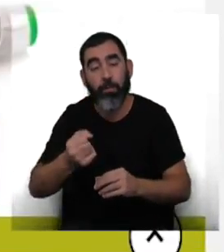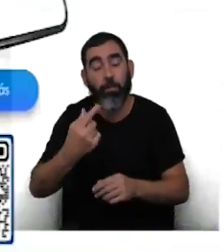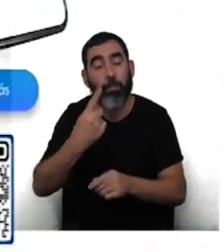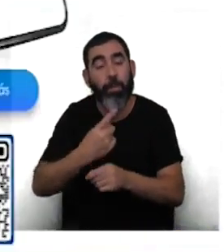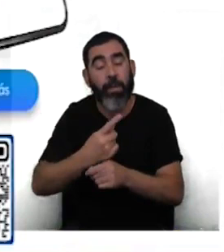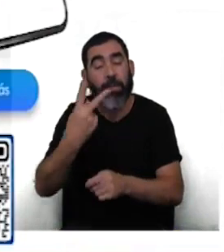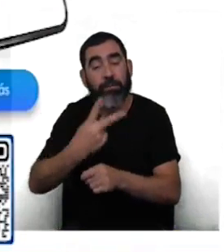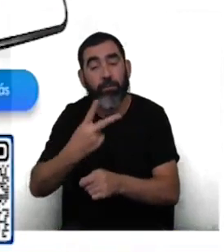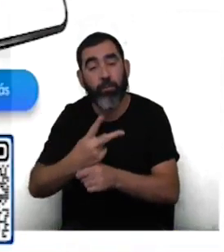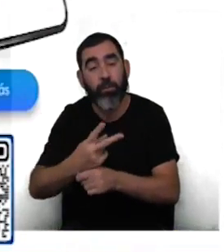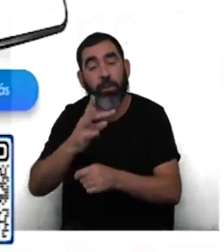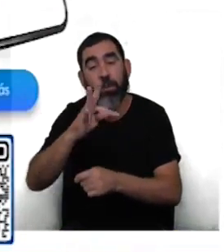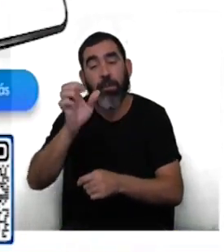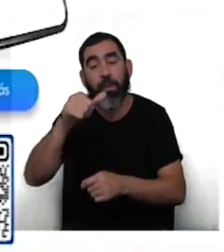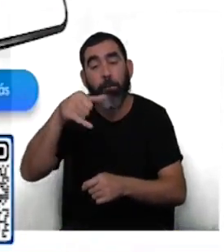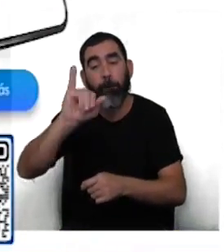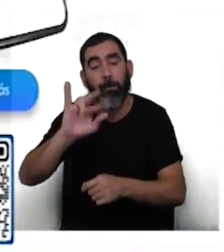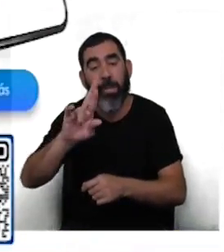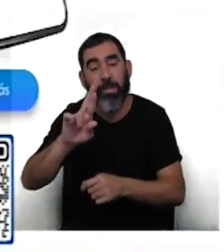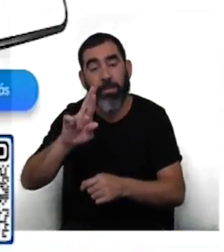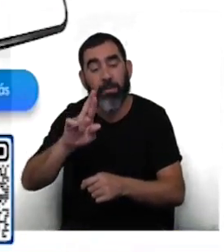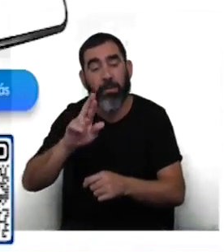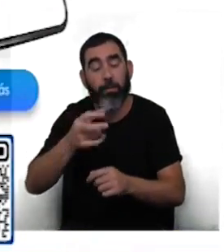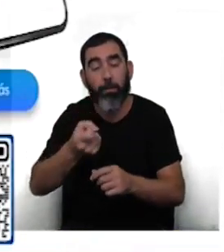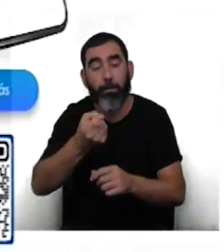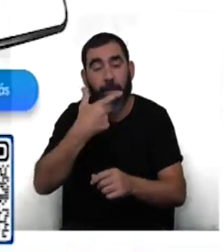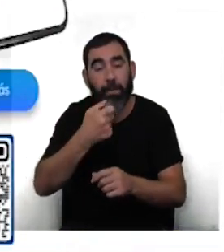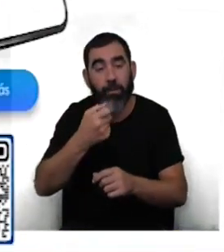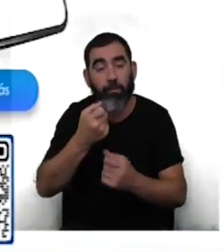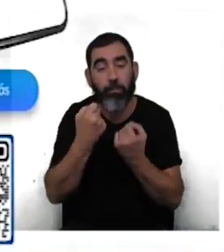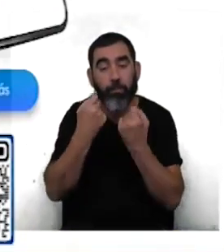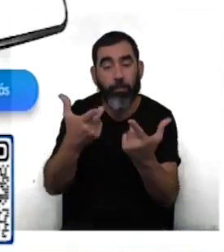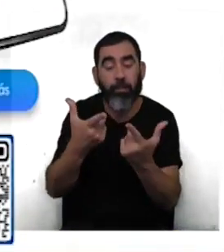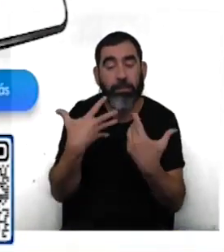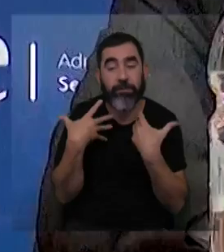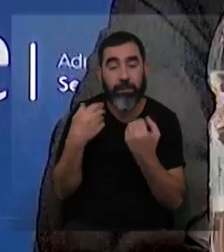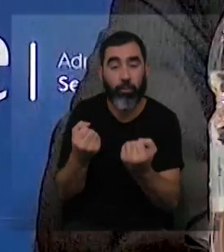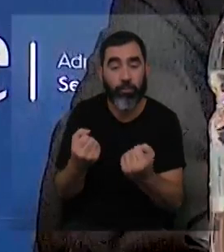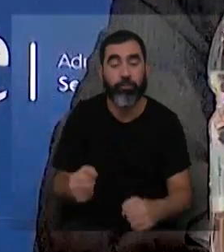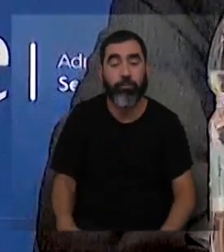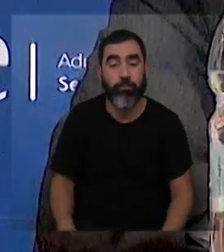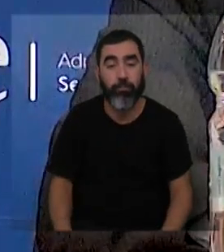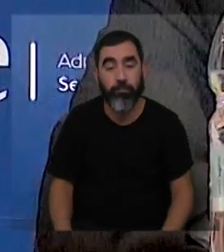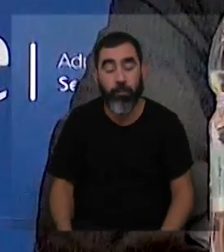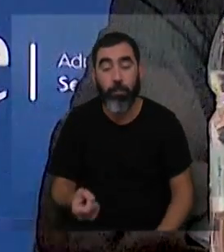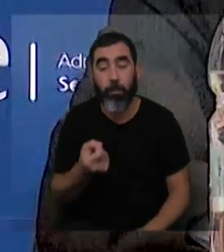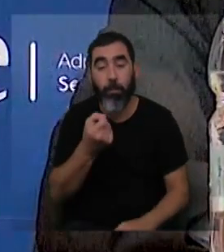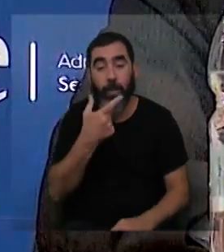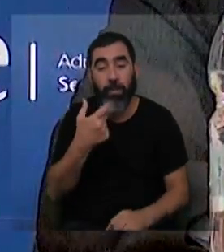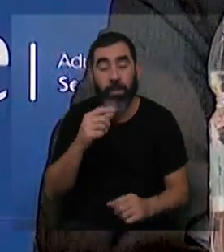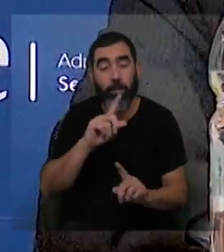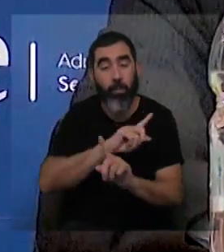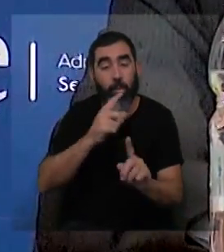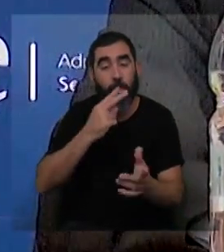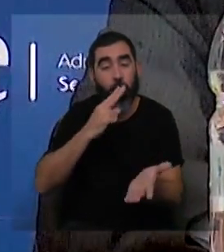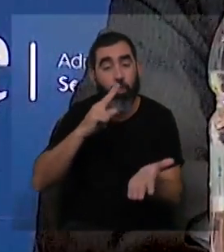generación y Detemir al formulario terapéutico de medicamentos para que sean entregadas por los prestadores de salud. Estos fármacos estarán exonerados de